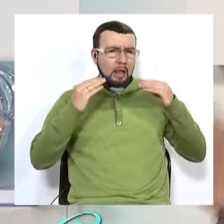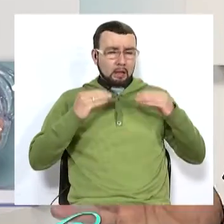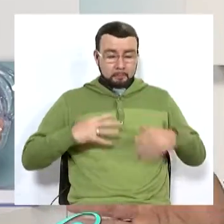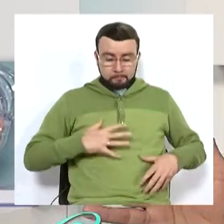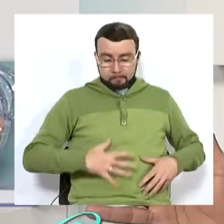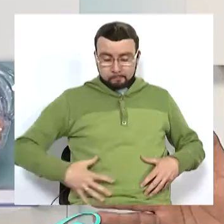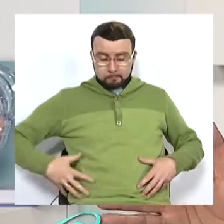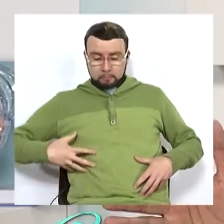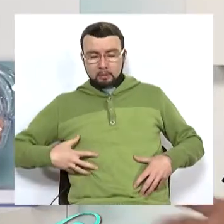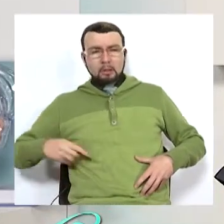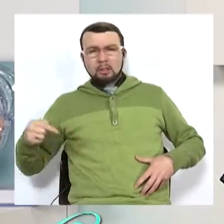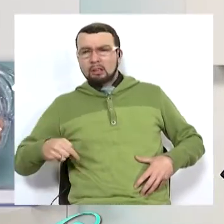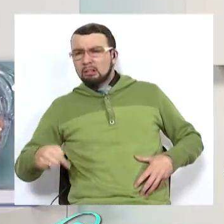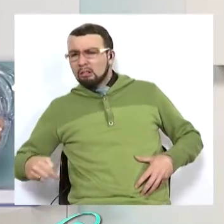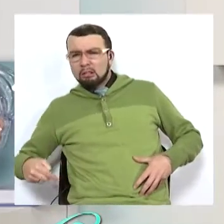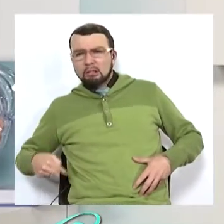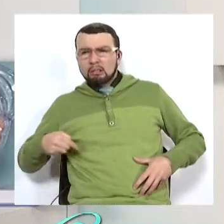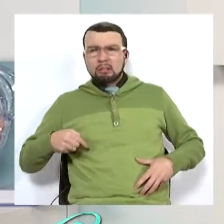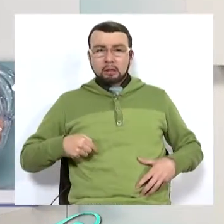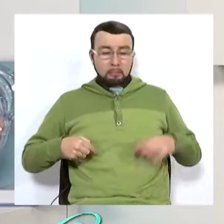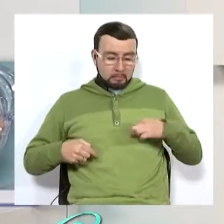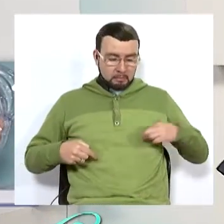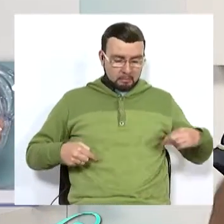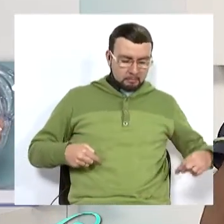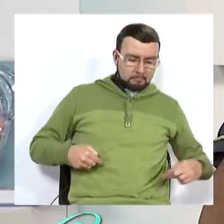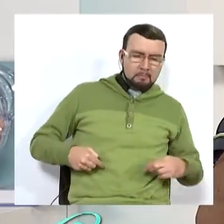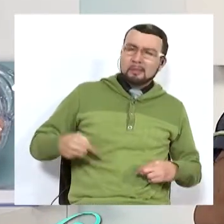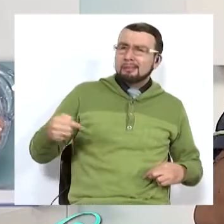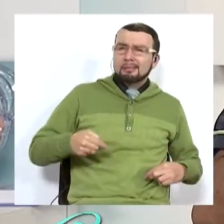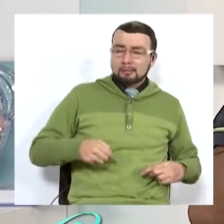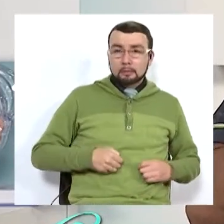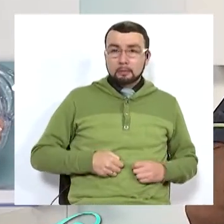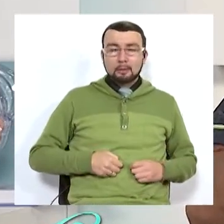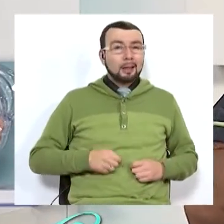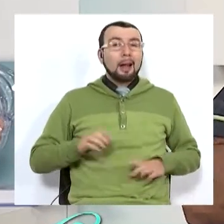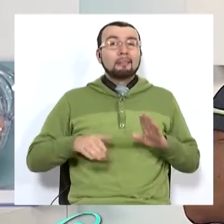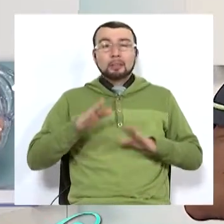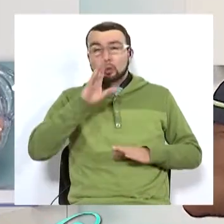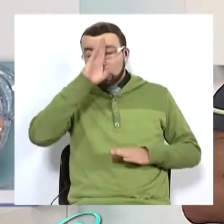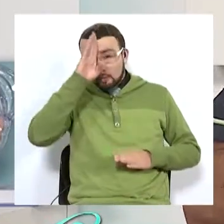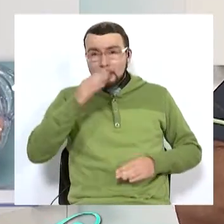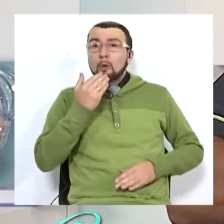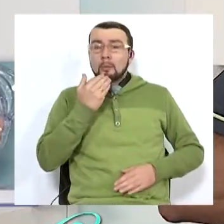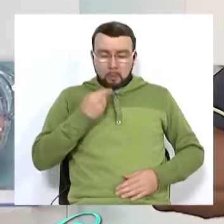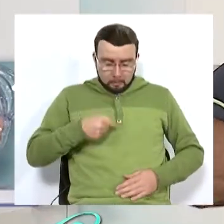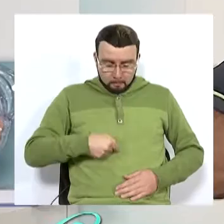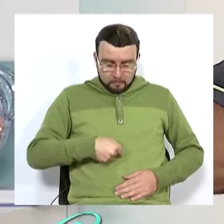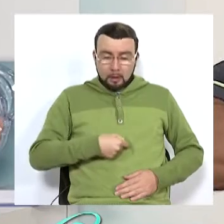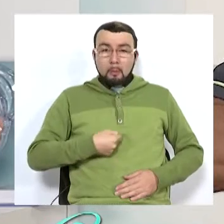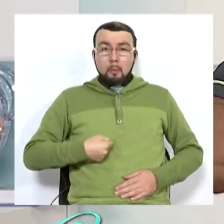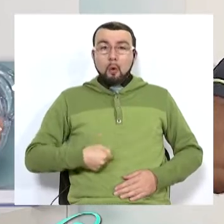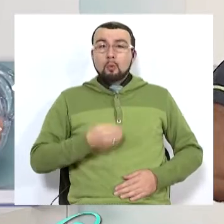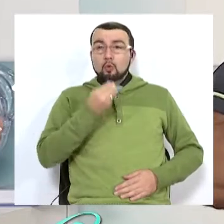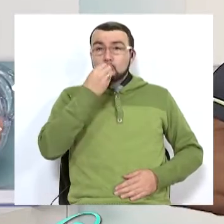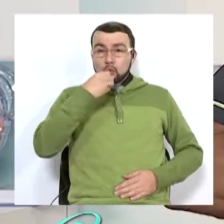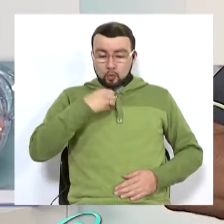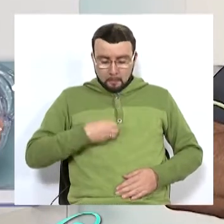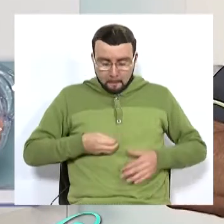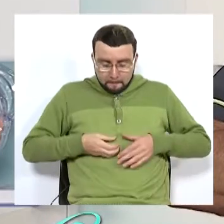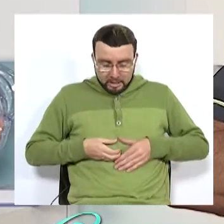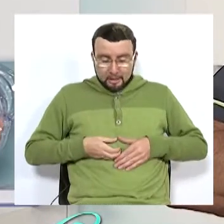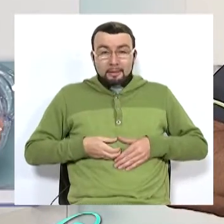y les voy a describir el resto de órganos que están en las otras regiones. Lo que comúnmente se conoce como la boca del estómago. Acá, el